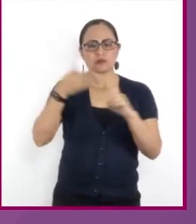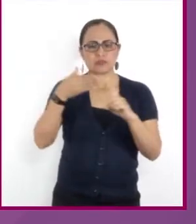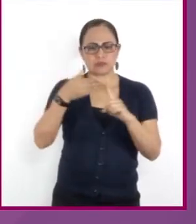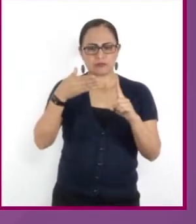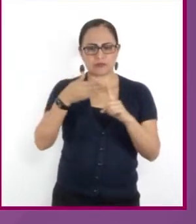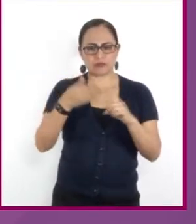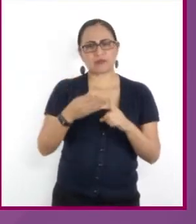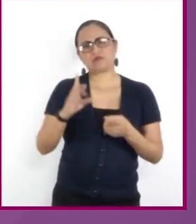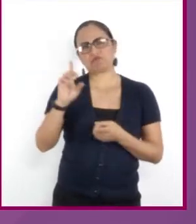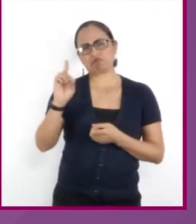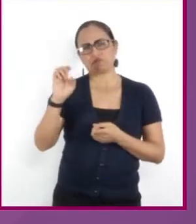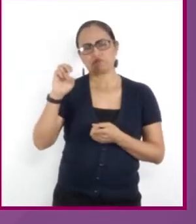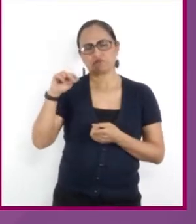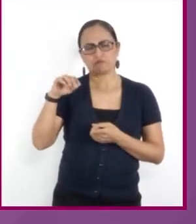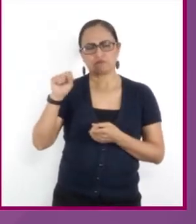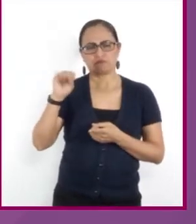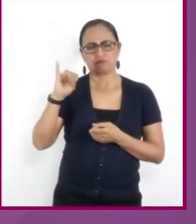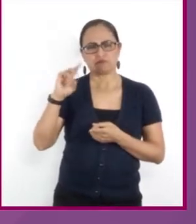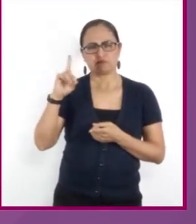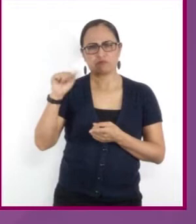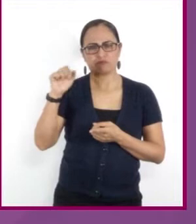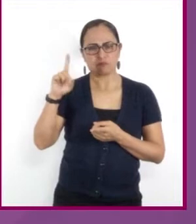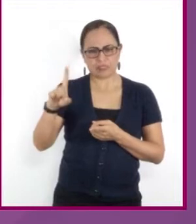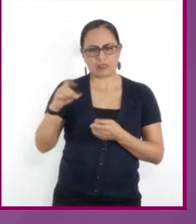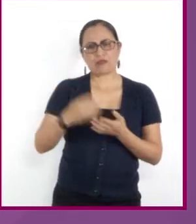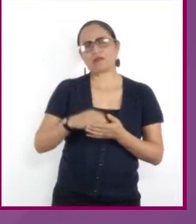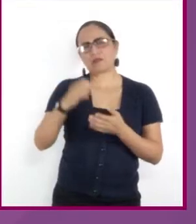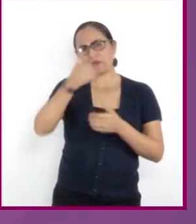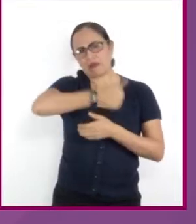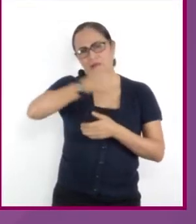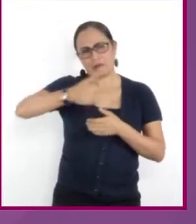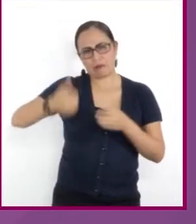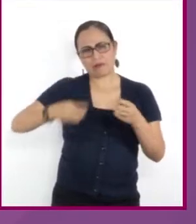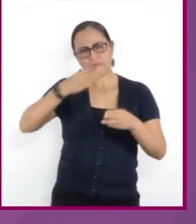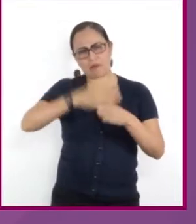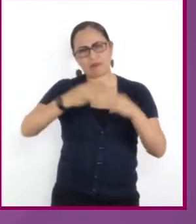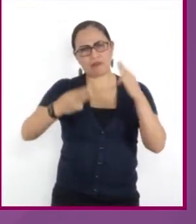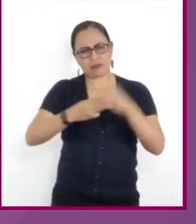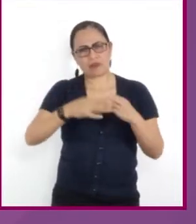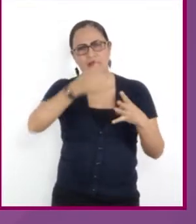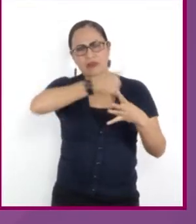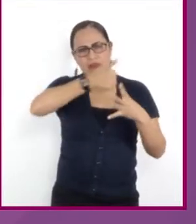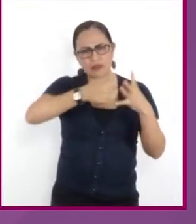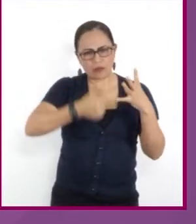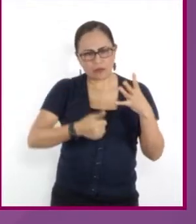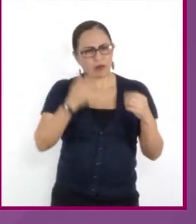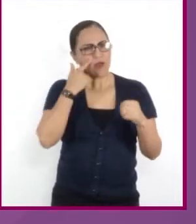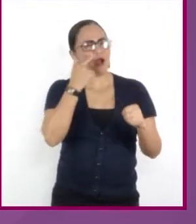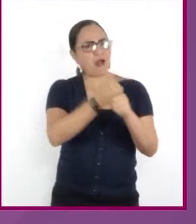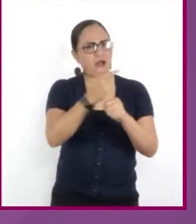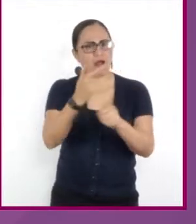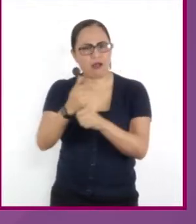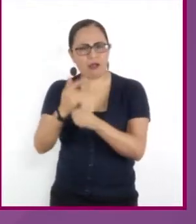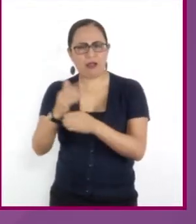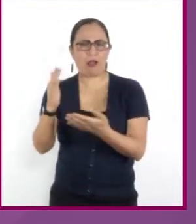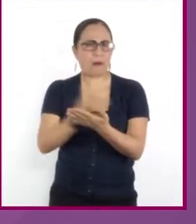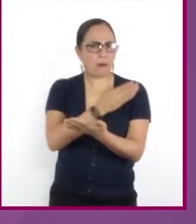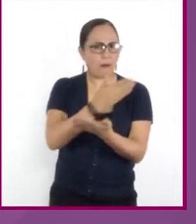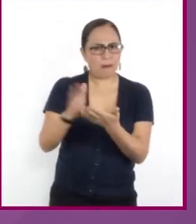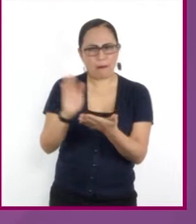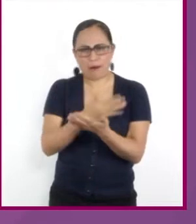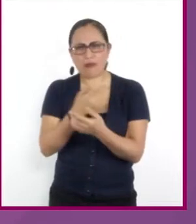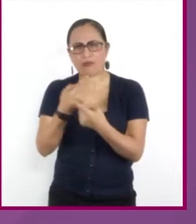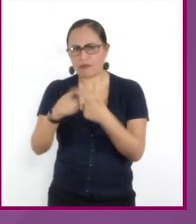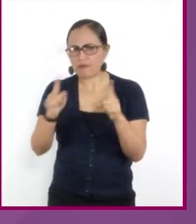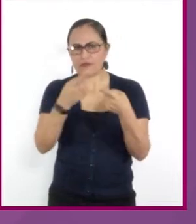intrínsecas y se refieren a las características propias de cada sustancia, que permiten que podamos diferenciar una de otra.